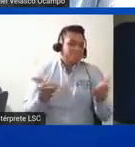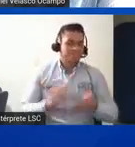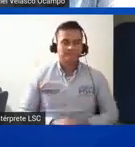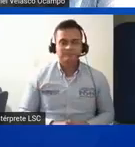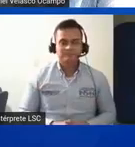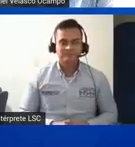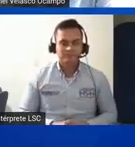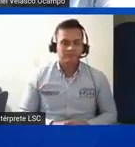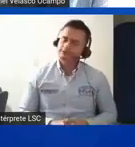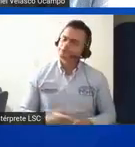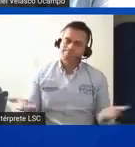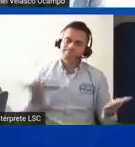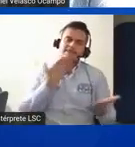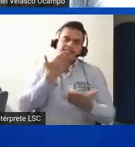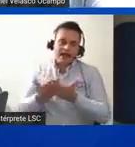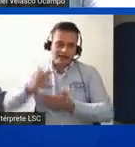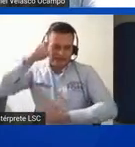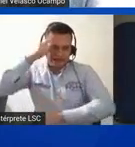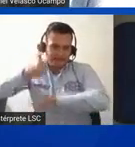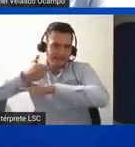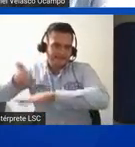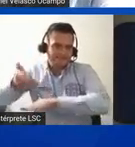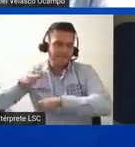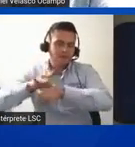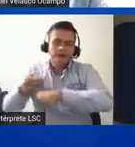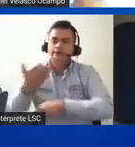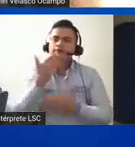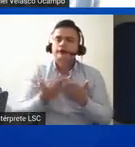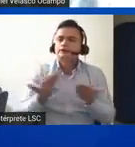No, muchas gracias, doctora Natalia. No, básicamente es poder de